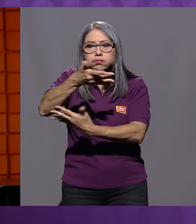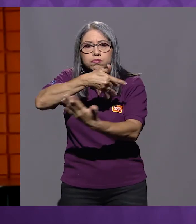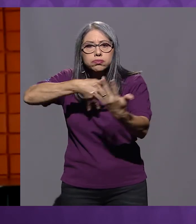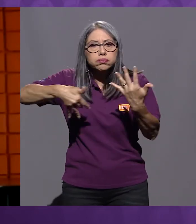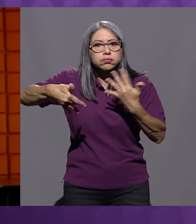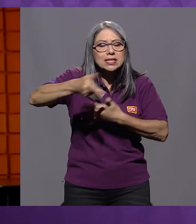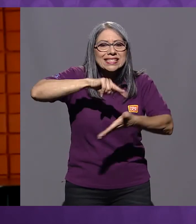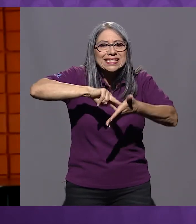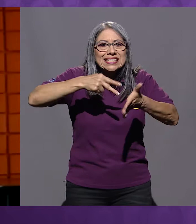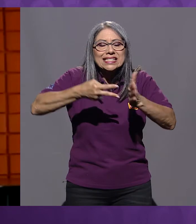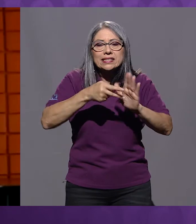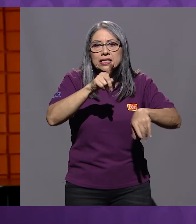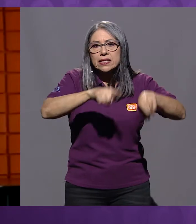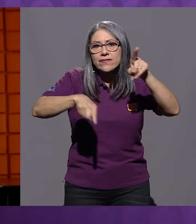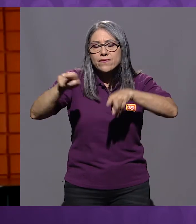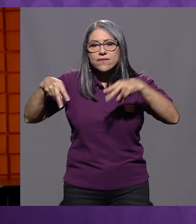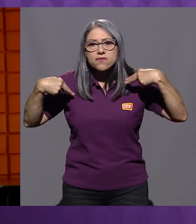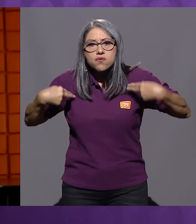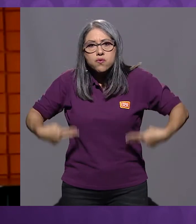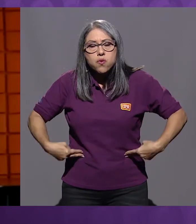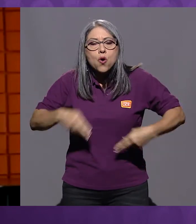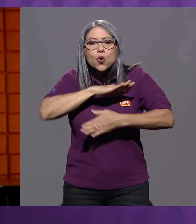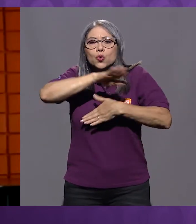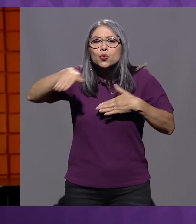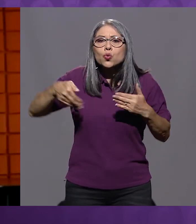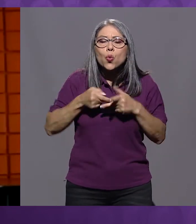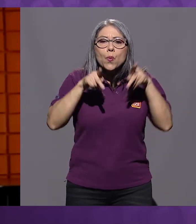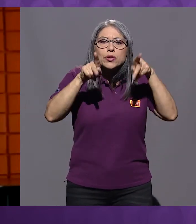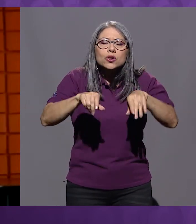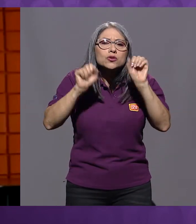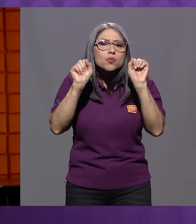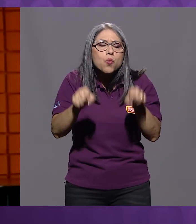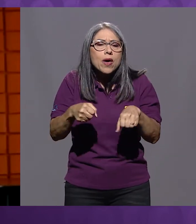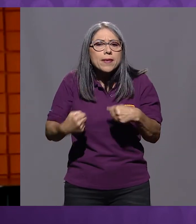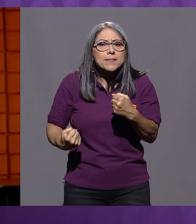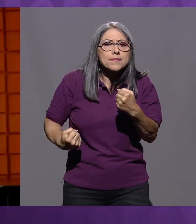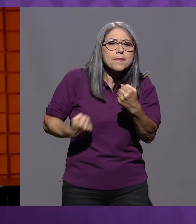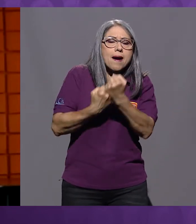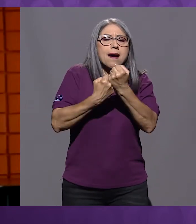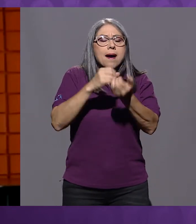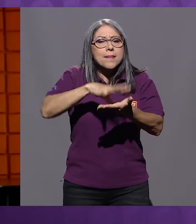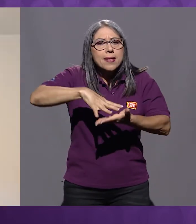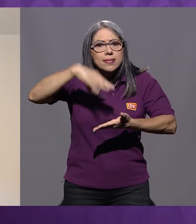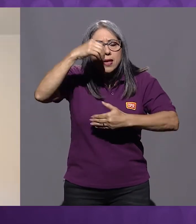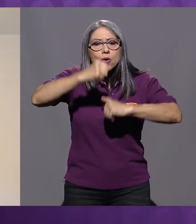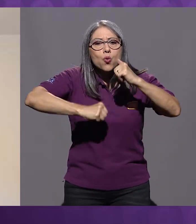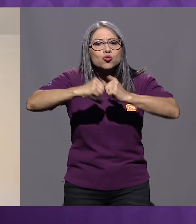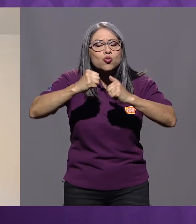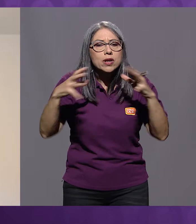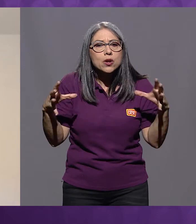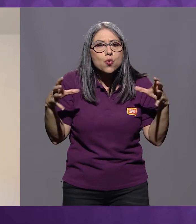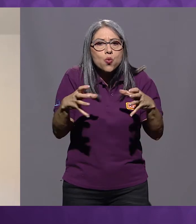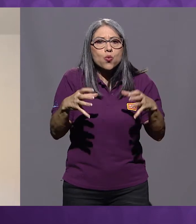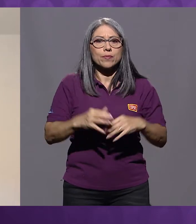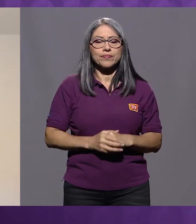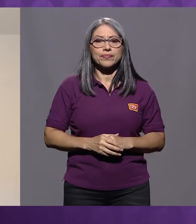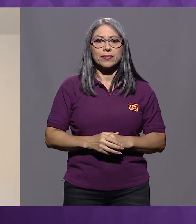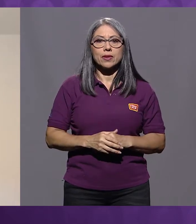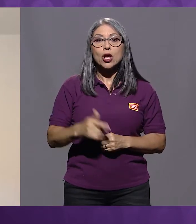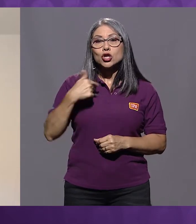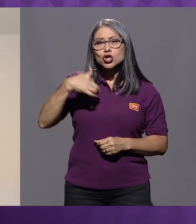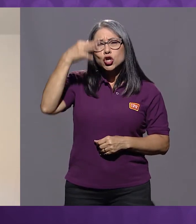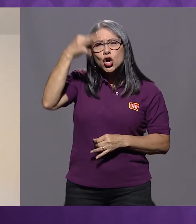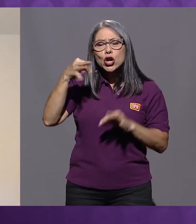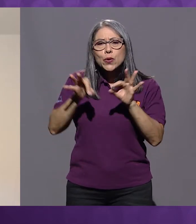de esa diversidad humana donde todos podemos aportar, aprender y construir juntos. Y yo creo que otra cosa